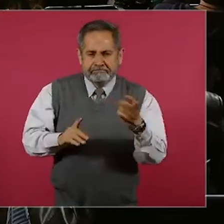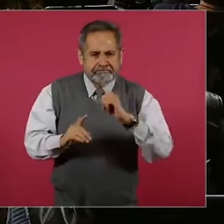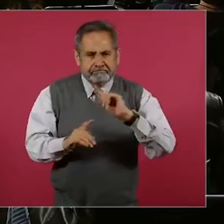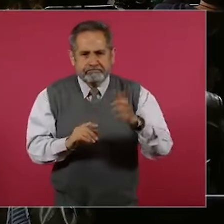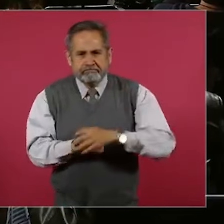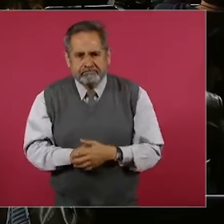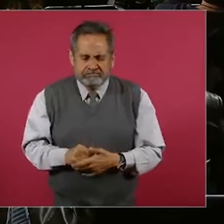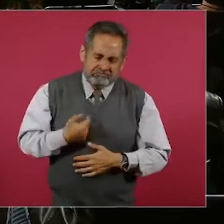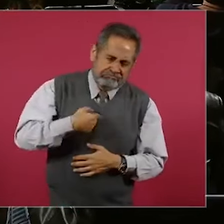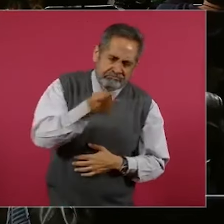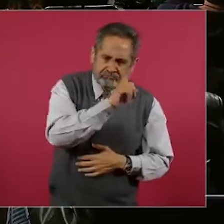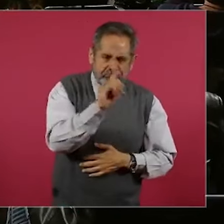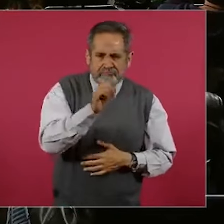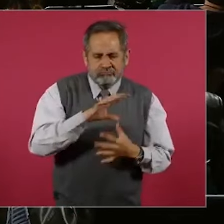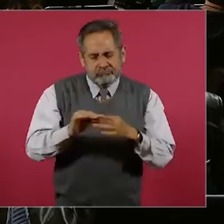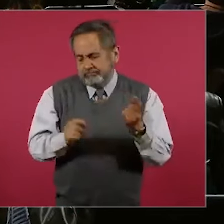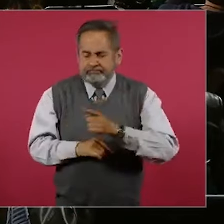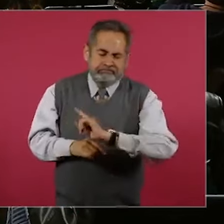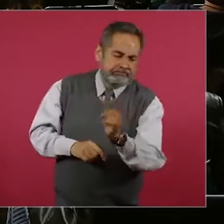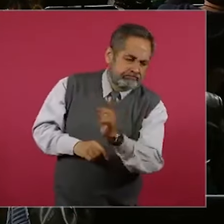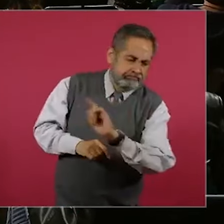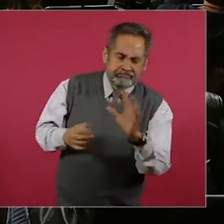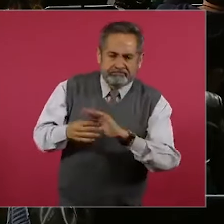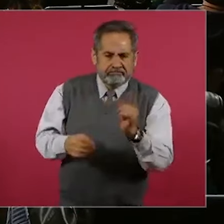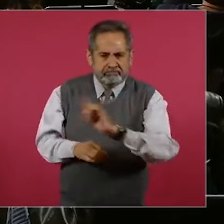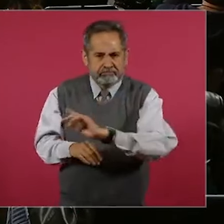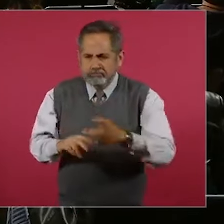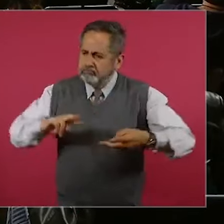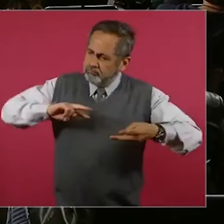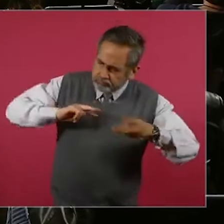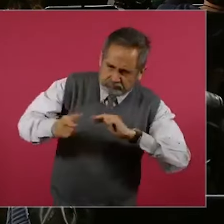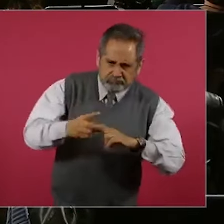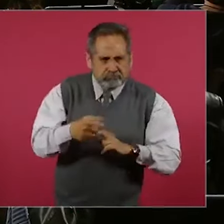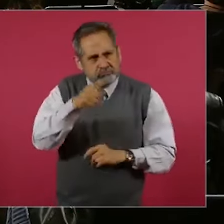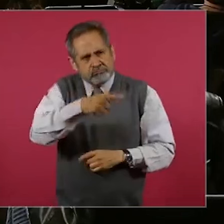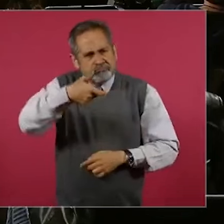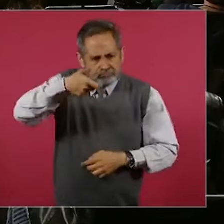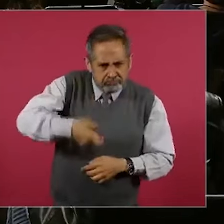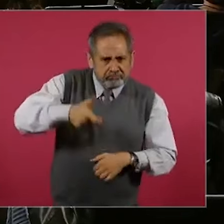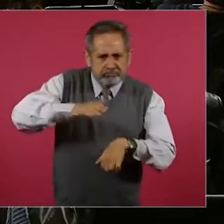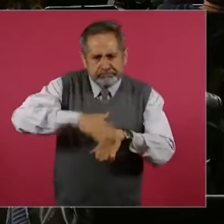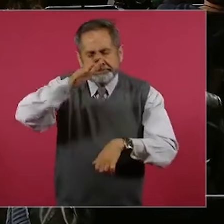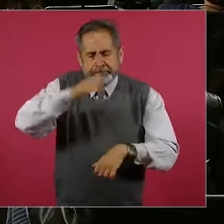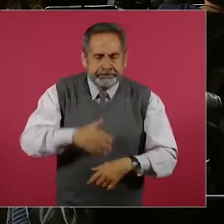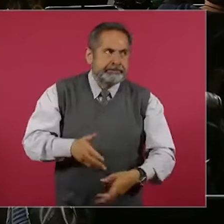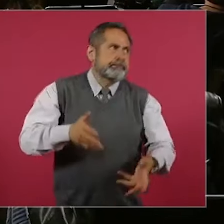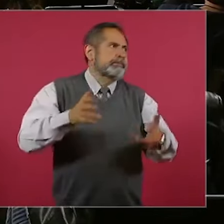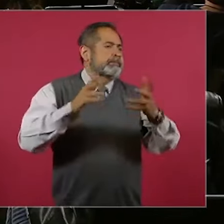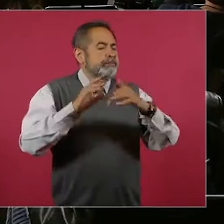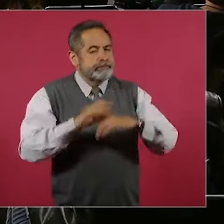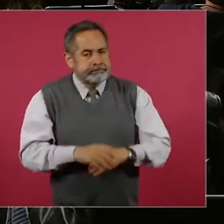me dijo que no, que al contrario, que lo que iban a hacer era